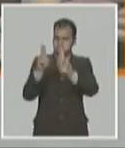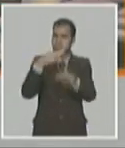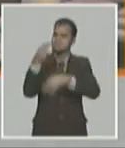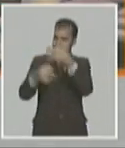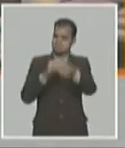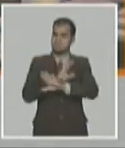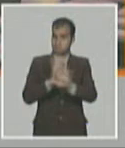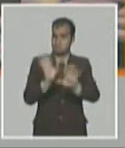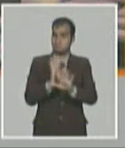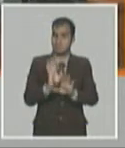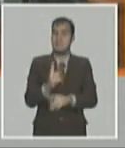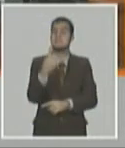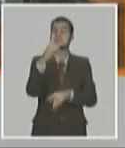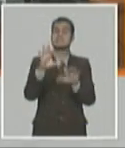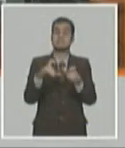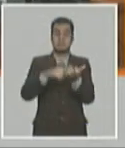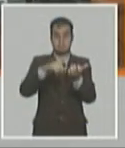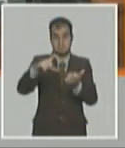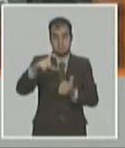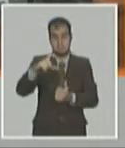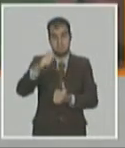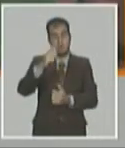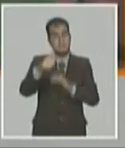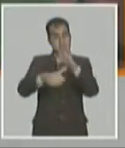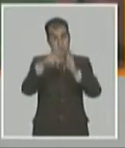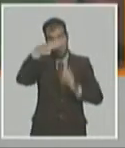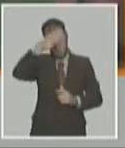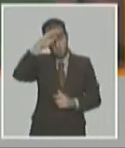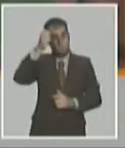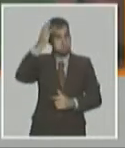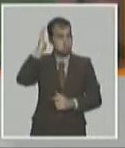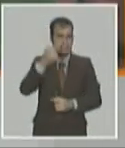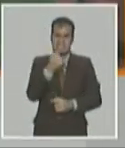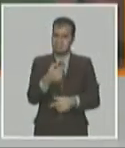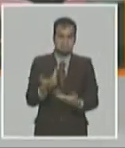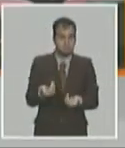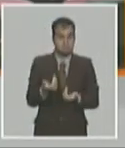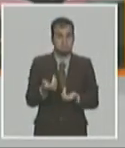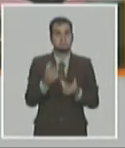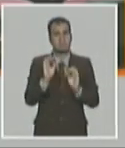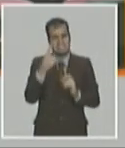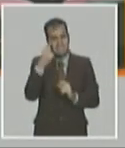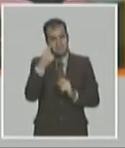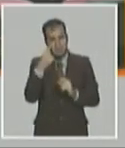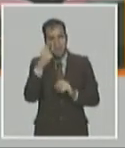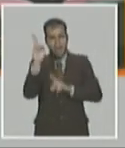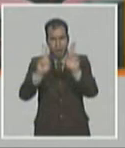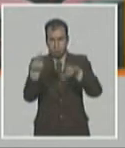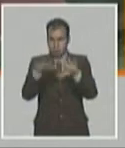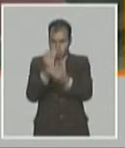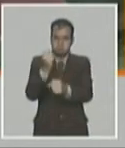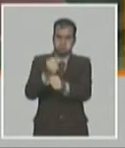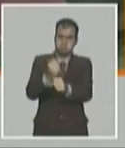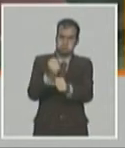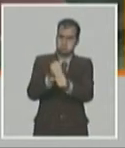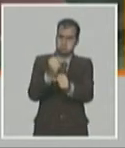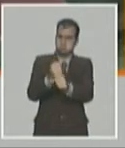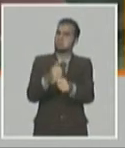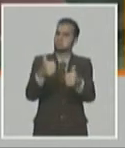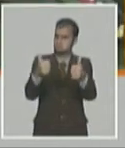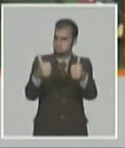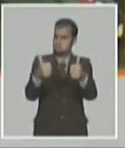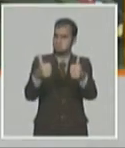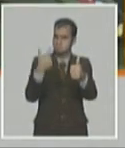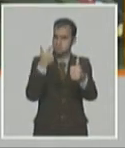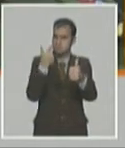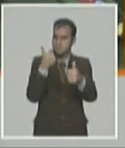en estos territorios el Congreso lo han mantenido vivo y de la manera en que lo están explicando, la